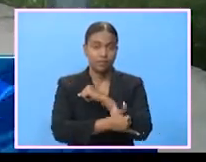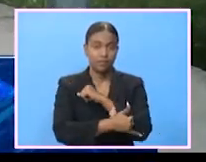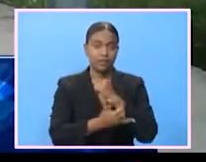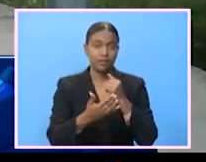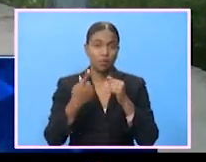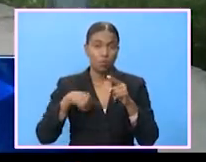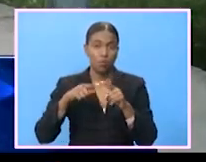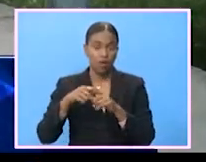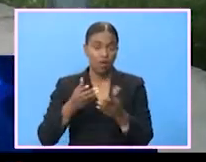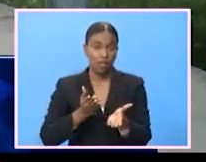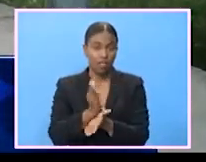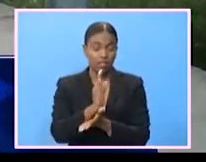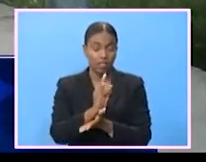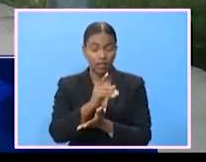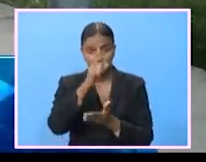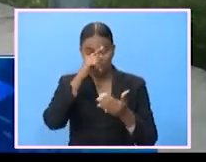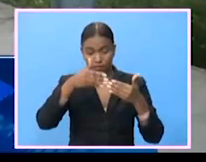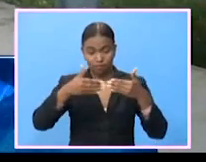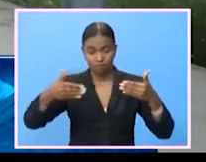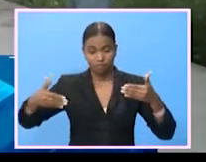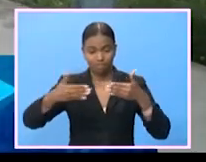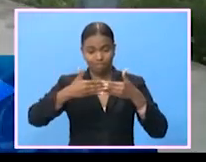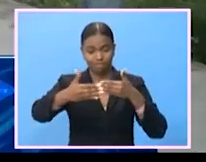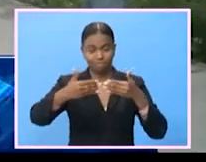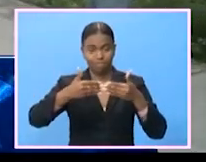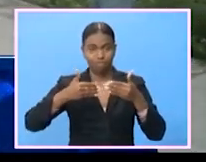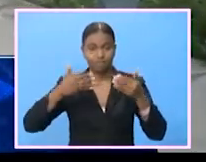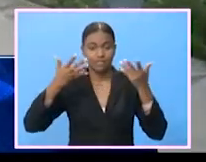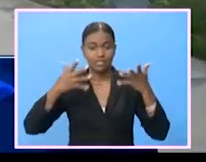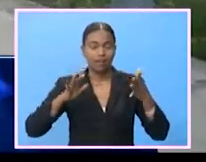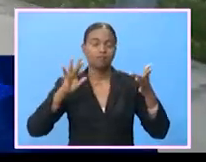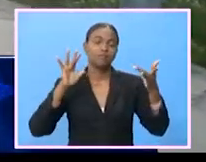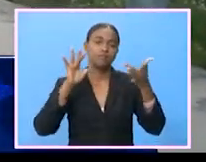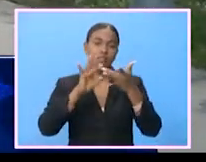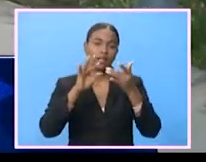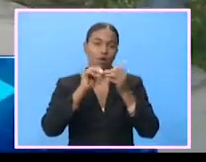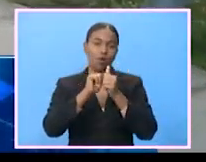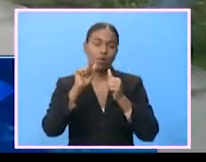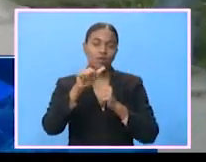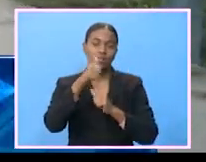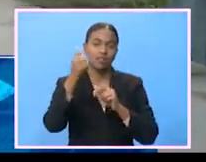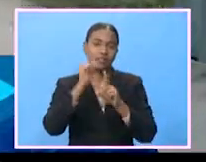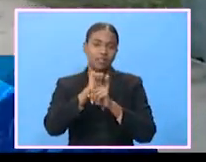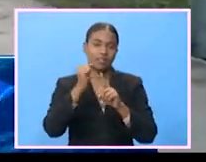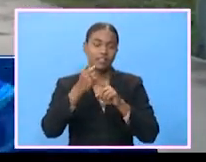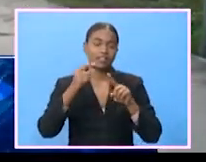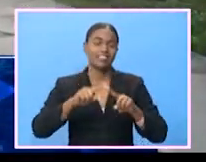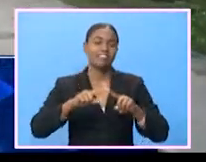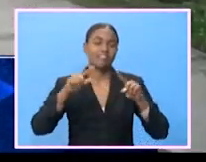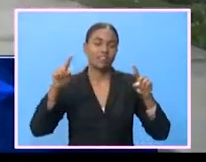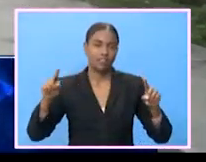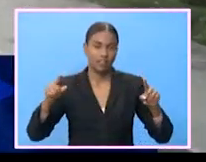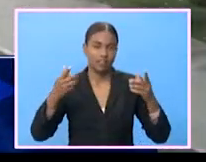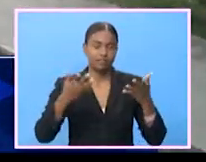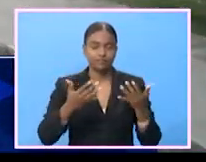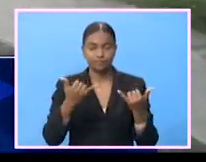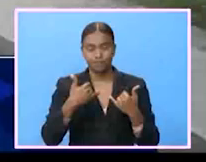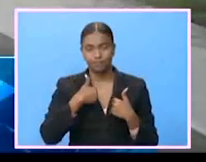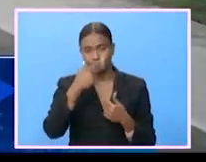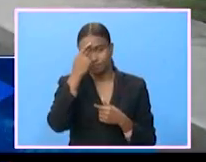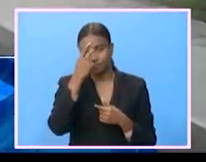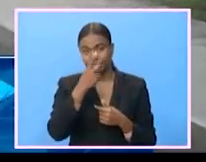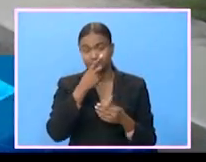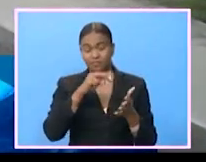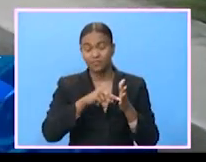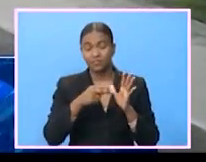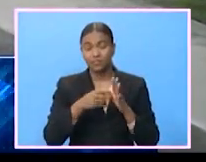cruzar por esta verja perimetral automáticamente conectamos con una realidad totalmente distinta a la de República Dominicana. Así que